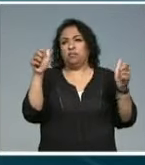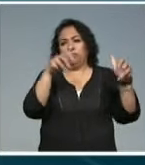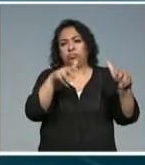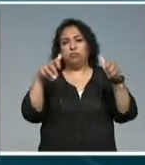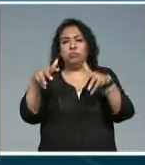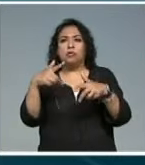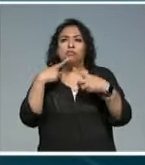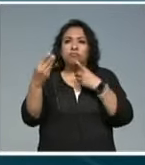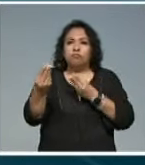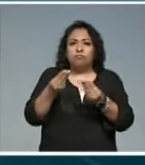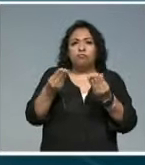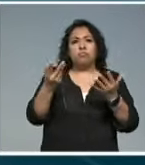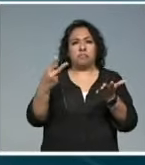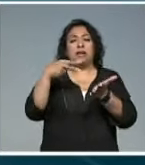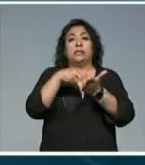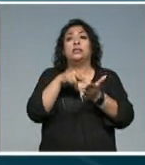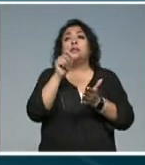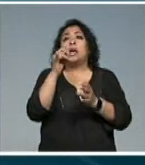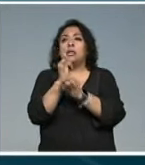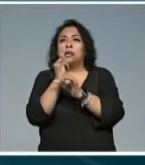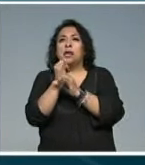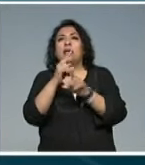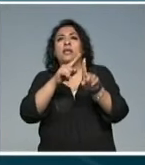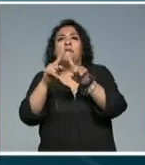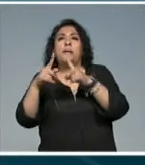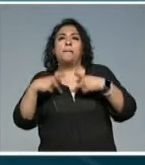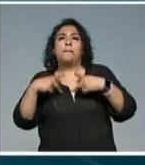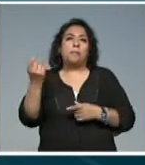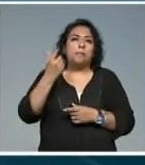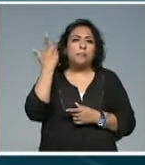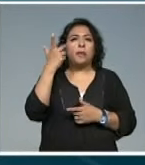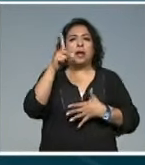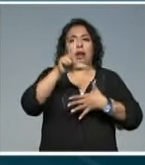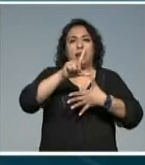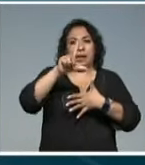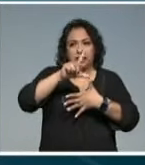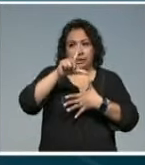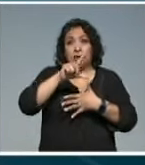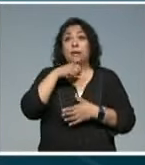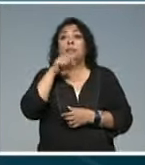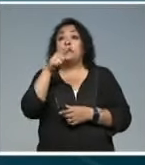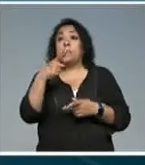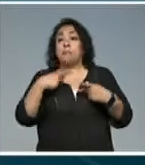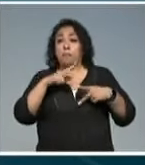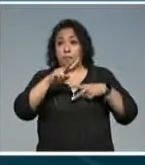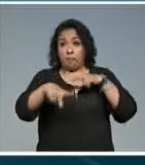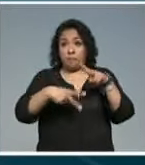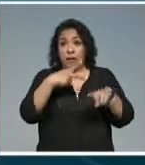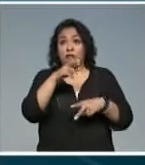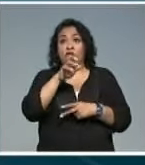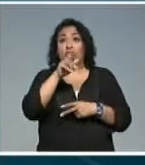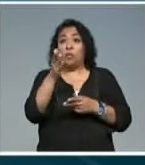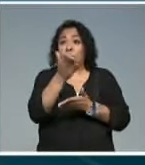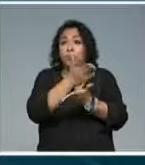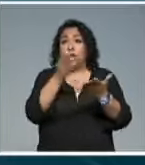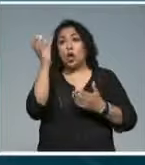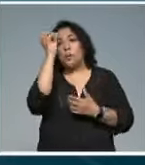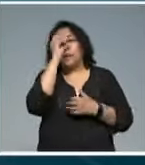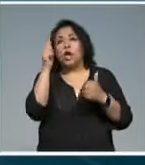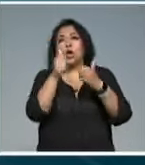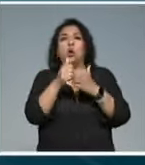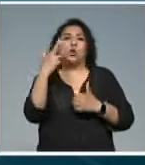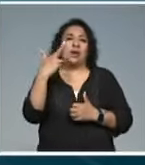cabo los debates de manera presencial y remota con distintos ponentes de América Latina. También los asistentes al foro intercambiaron opiniones